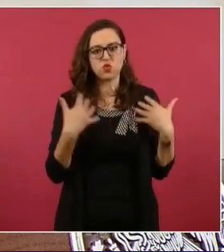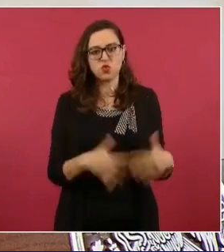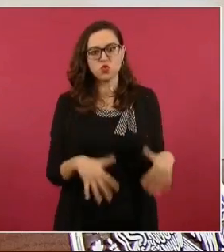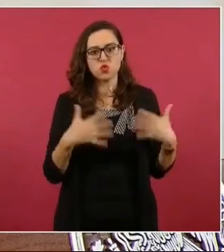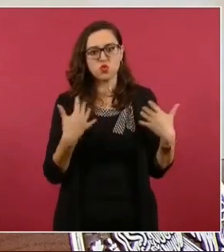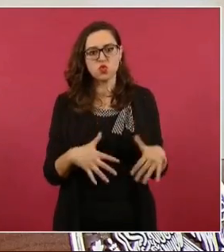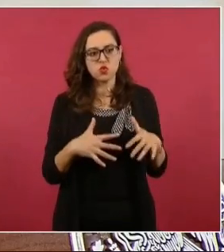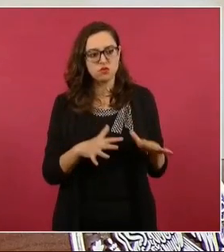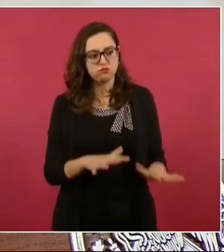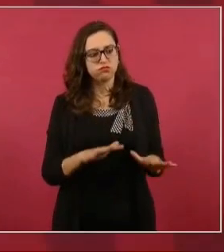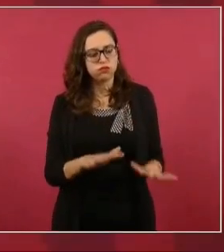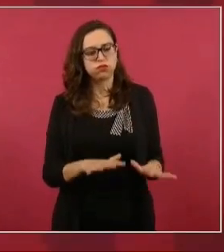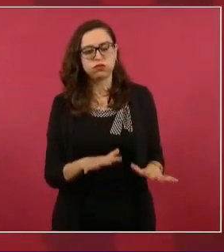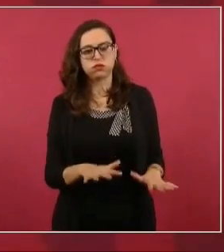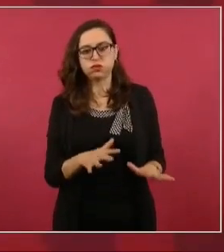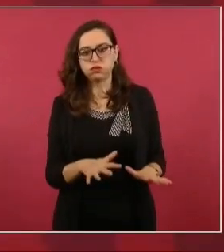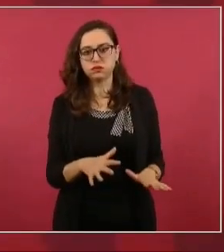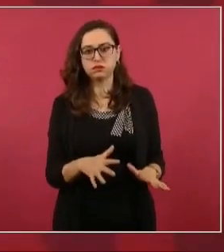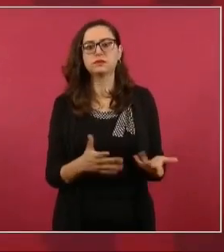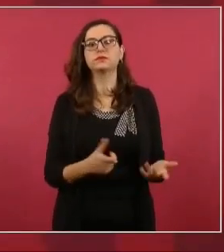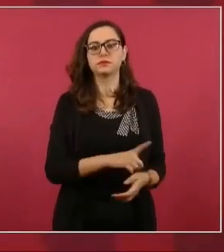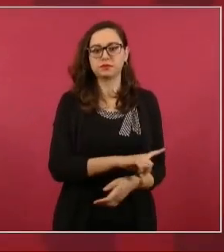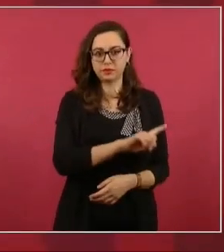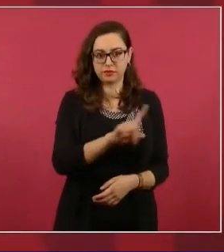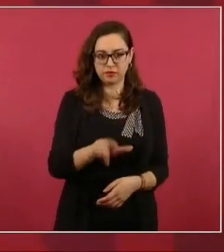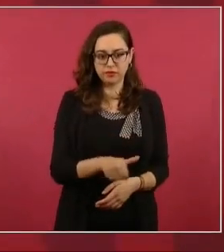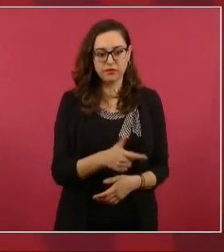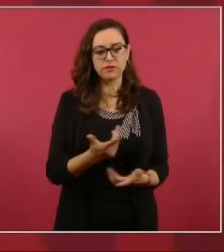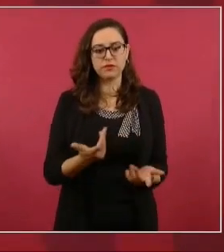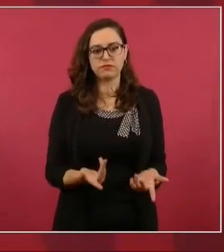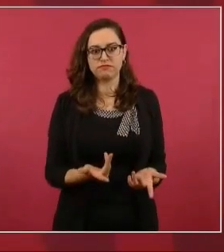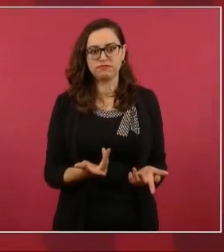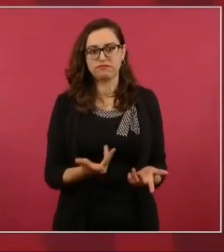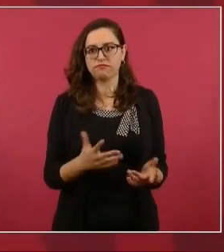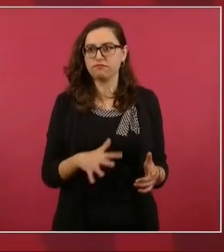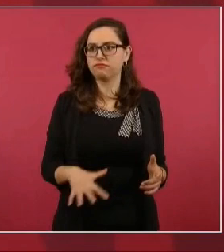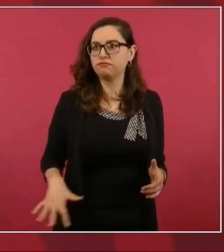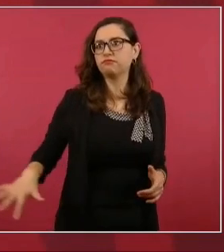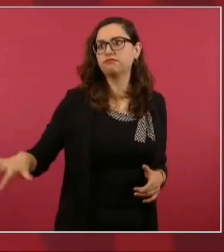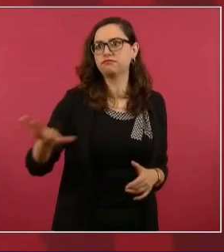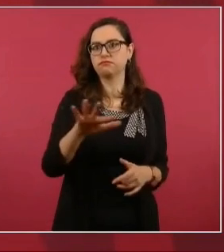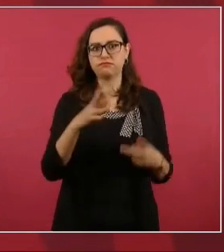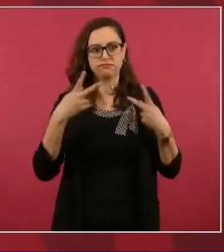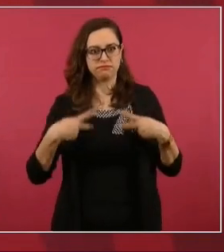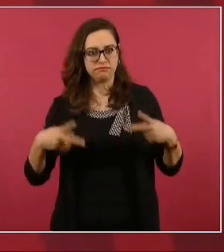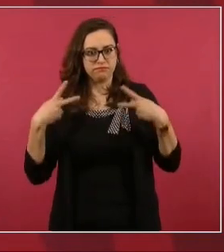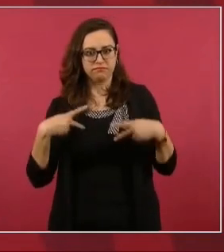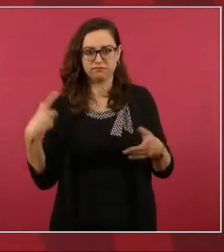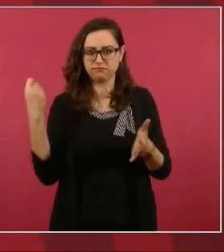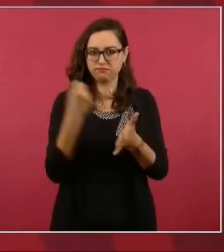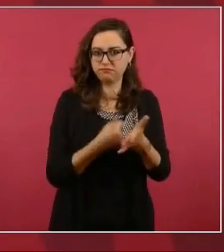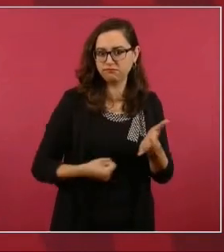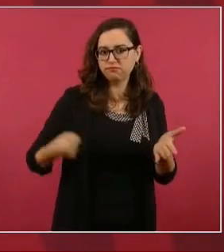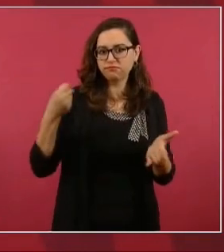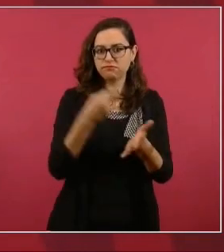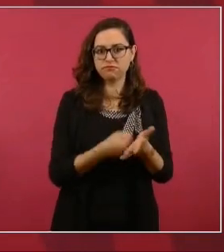la Revolución Mexicana, la primera revolución social del siglo